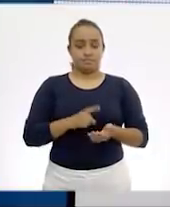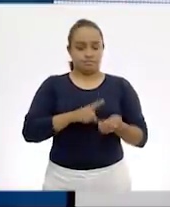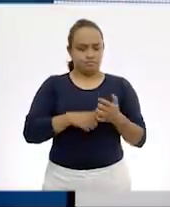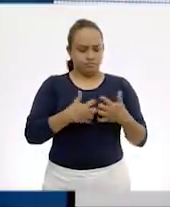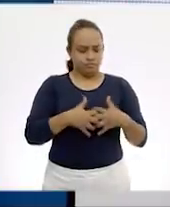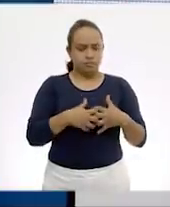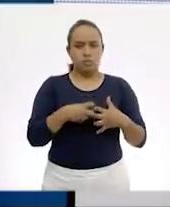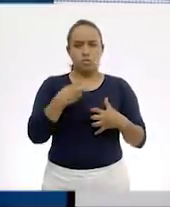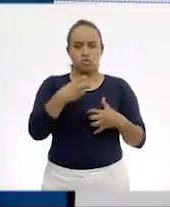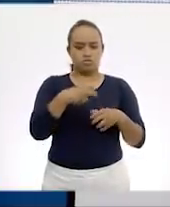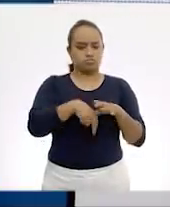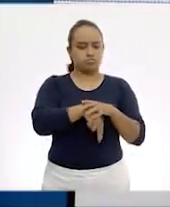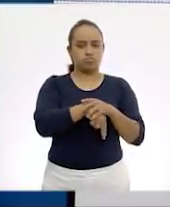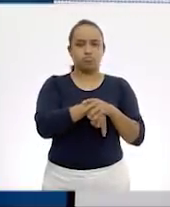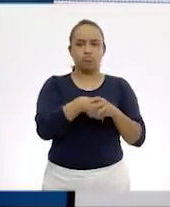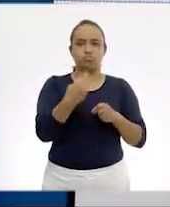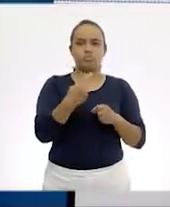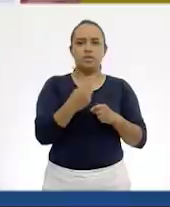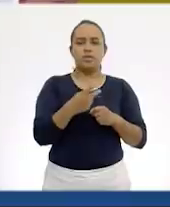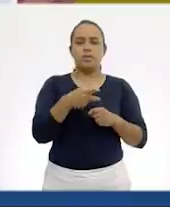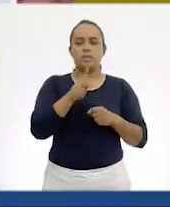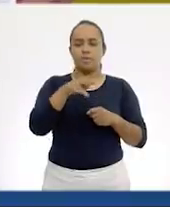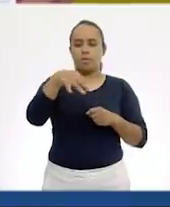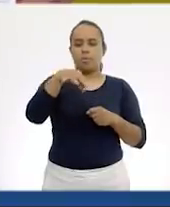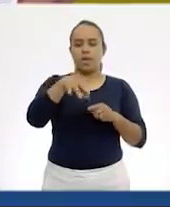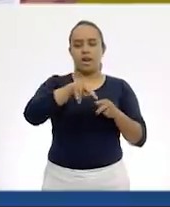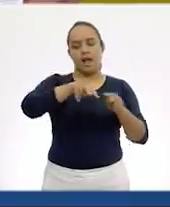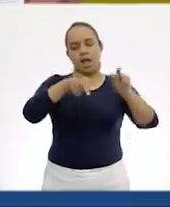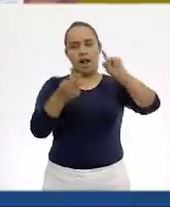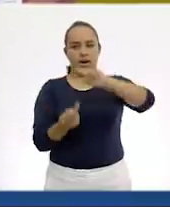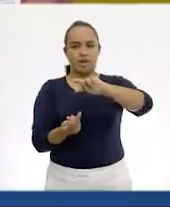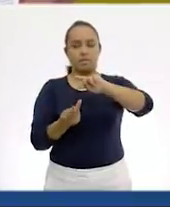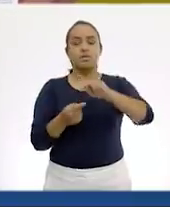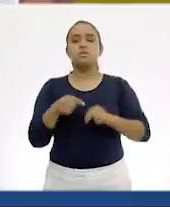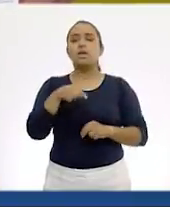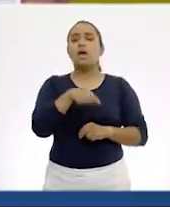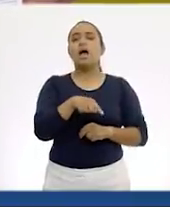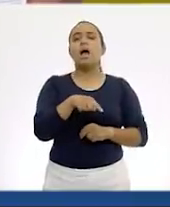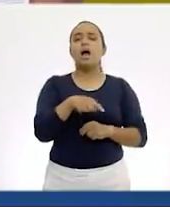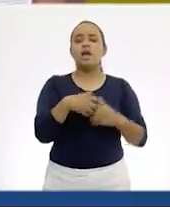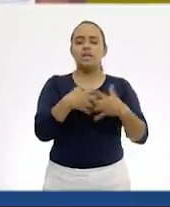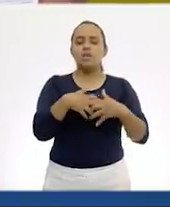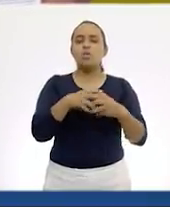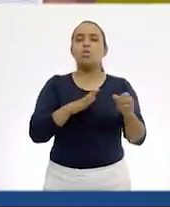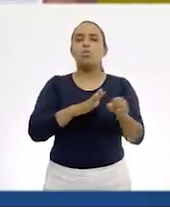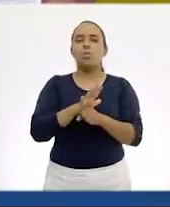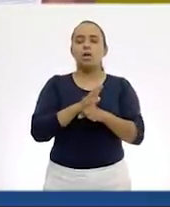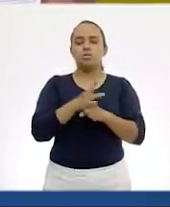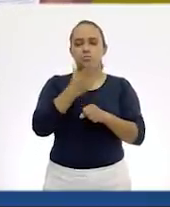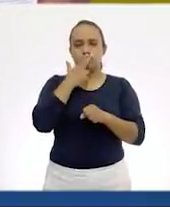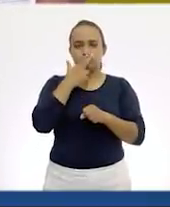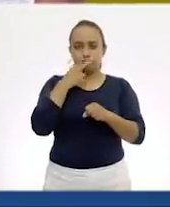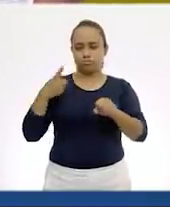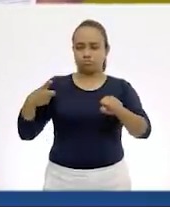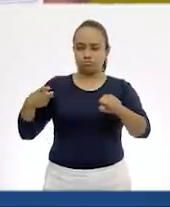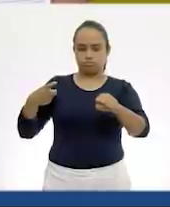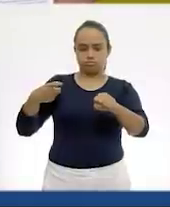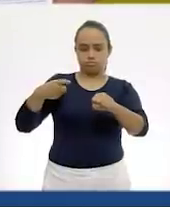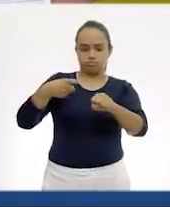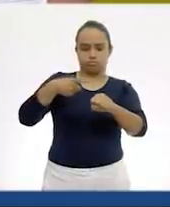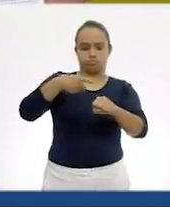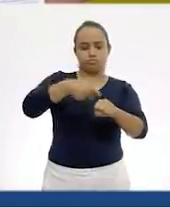órgano muscular hueco en forma de pera invertida. Ahí se produce la implantación del embrión y